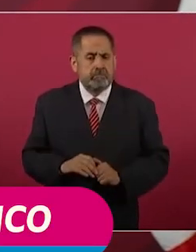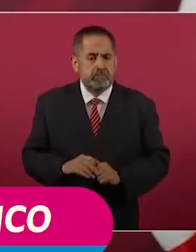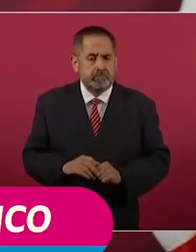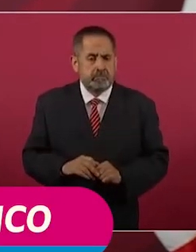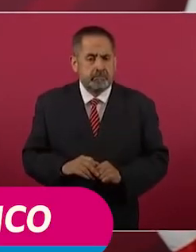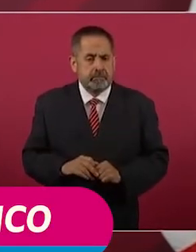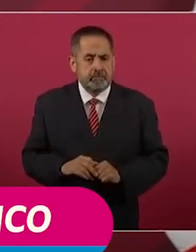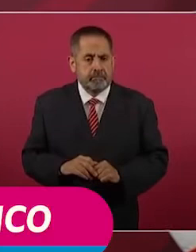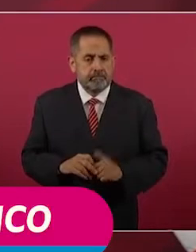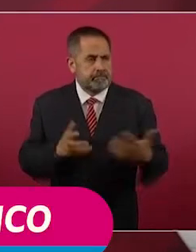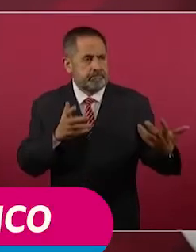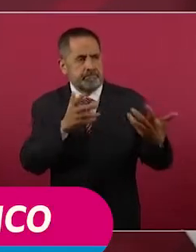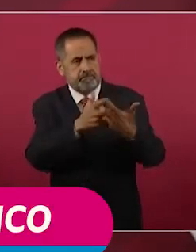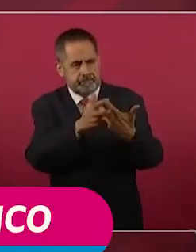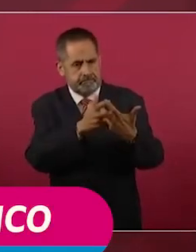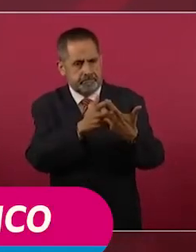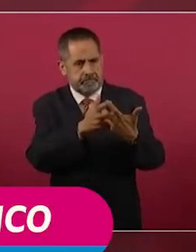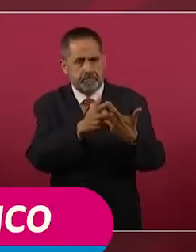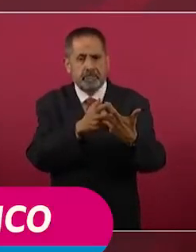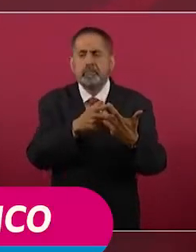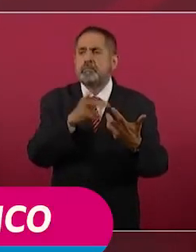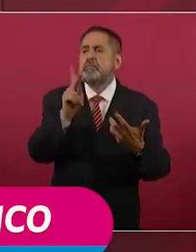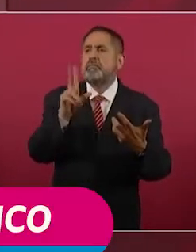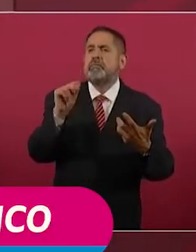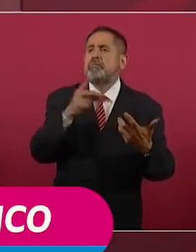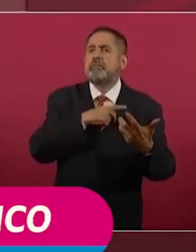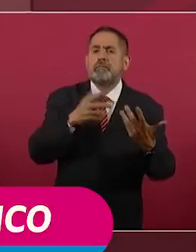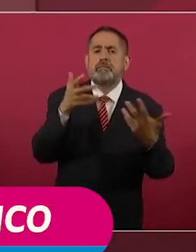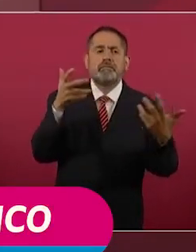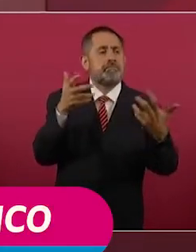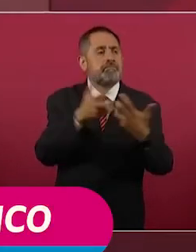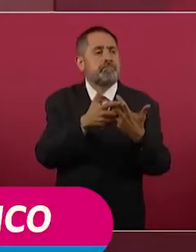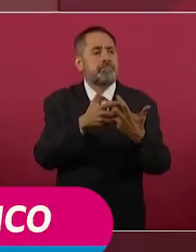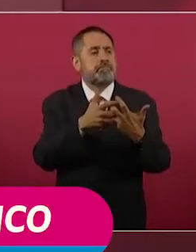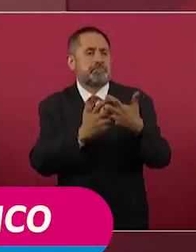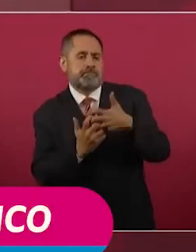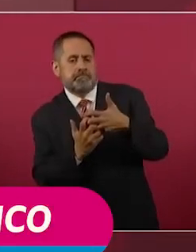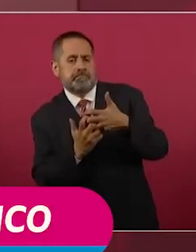que esa integración no signifique